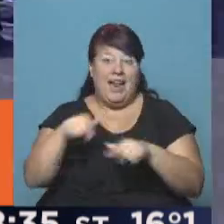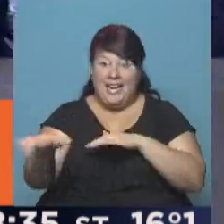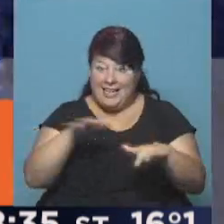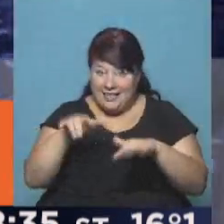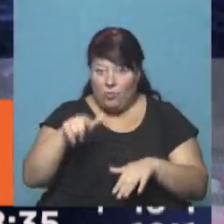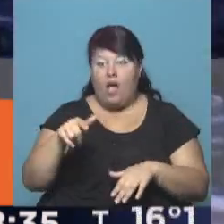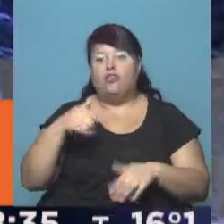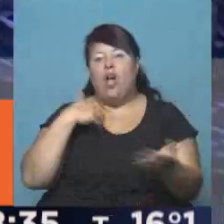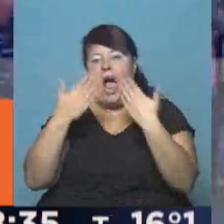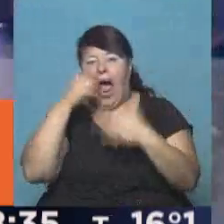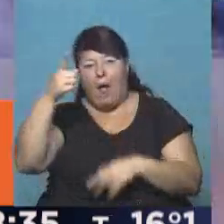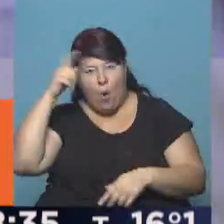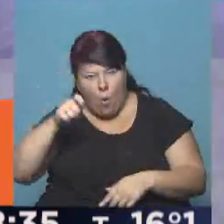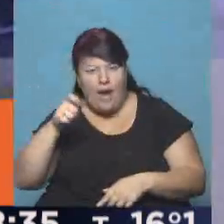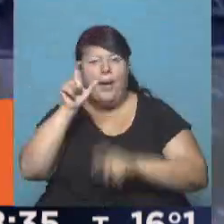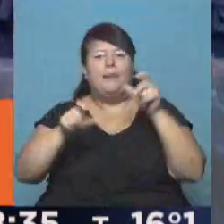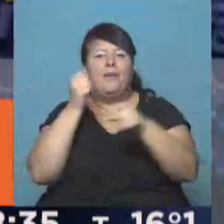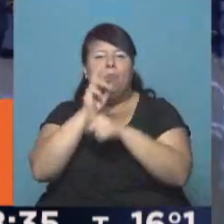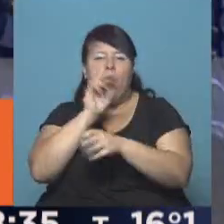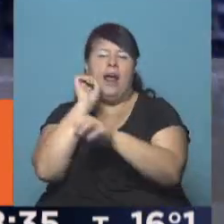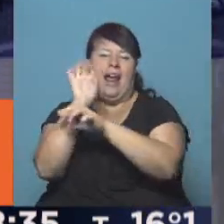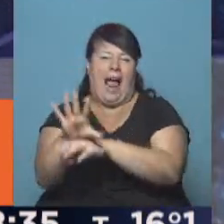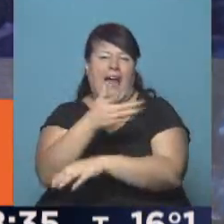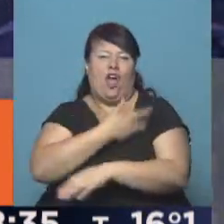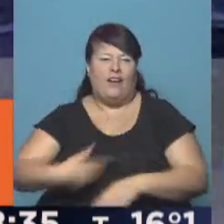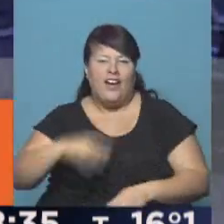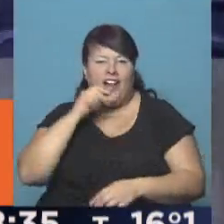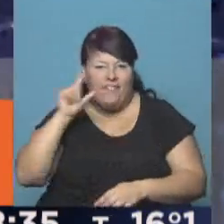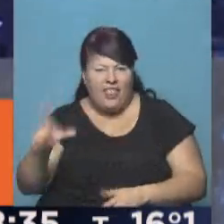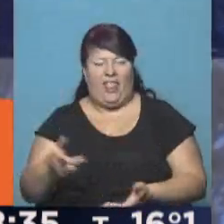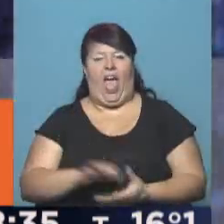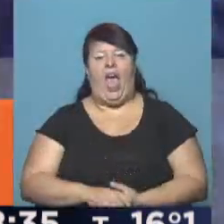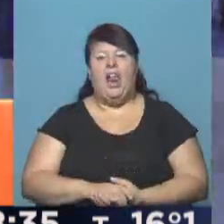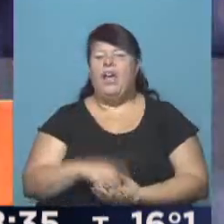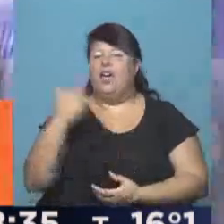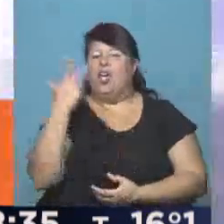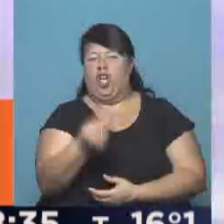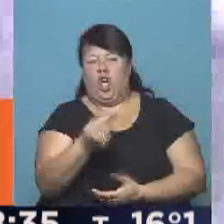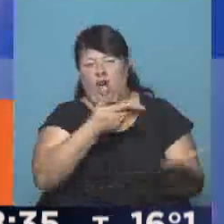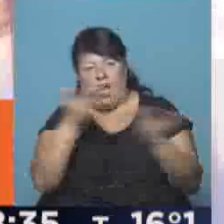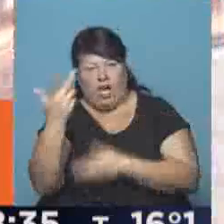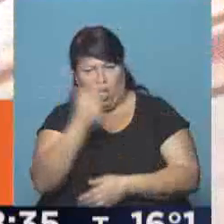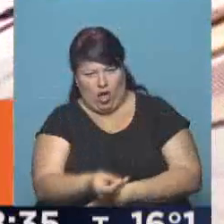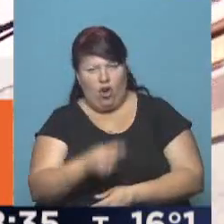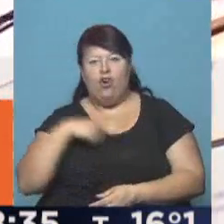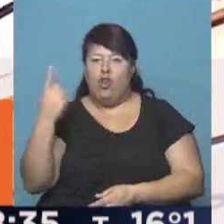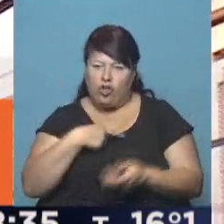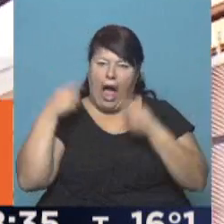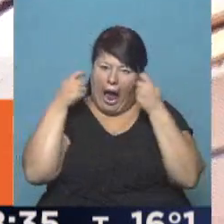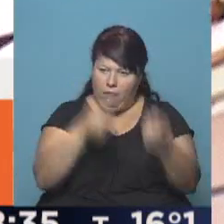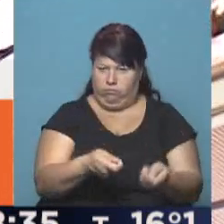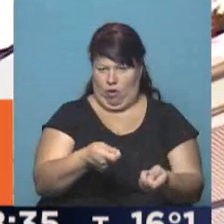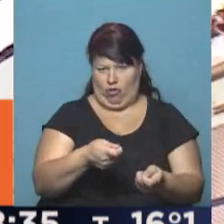situación fuimos a hablar con la jueza las trabajadoras le enviaron una carta a la gobernadora maría eugenia vidal se negaron a recibirlas nosotros los acompañamos